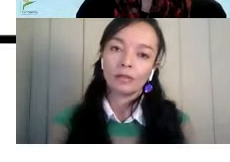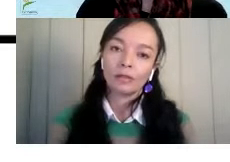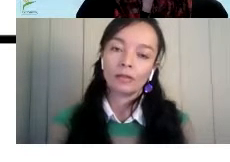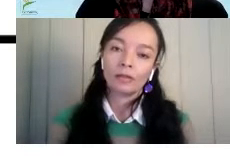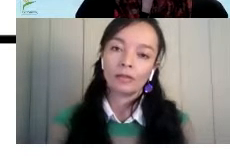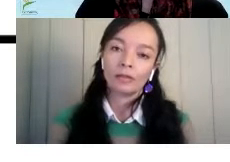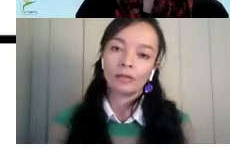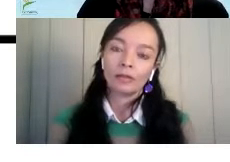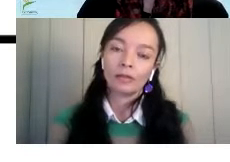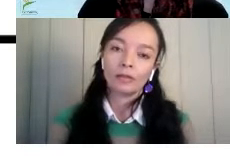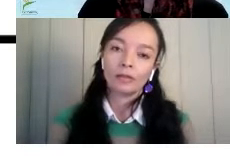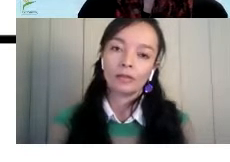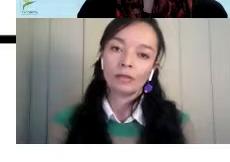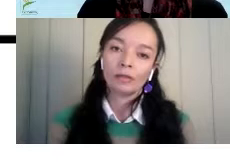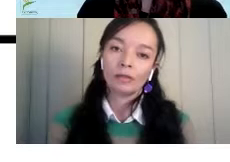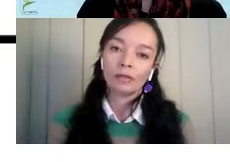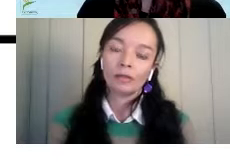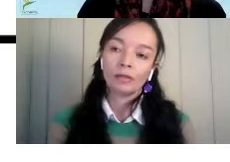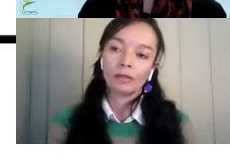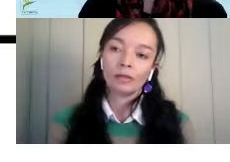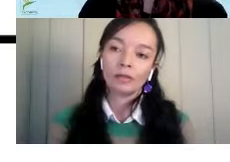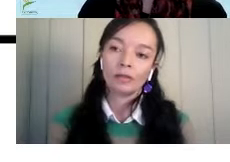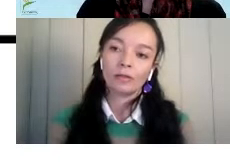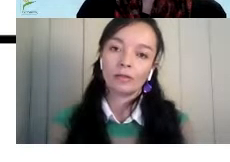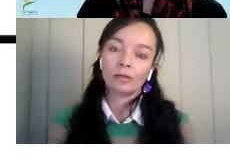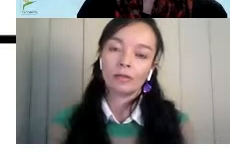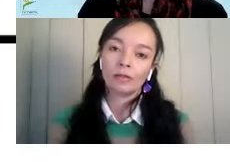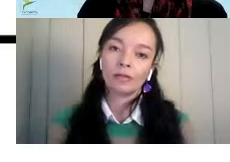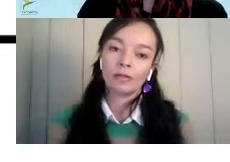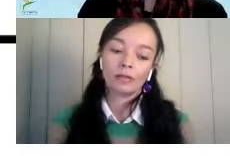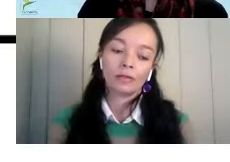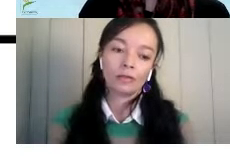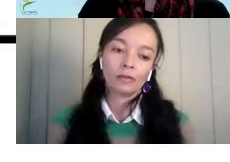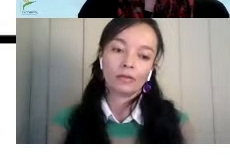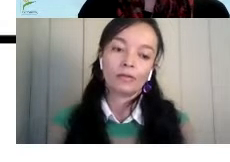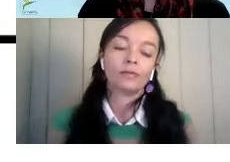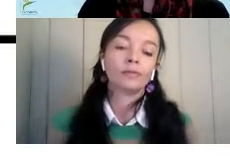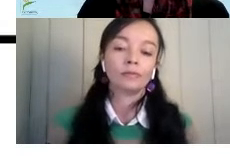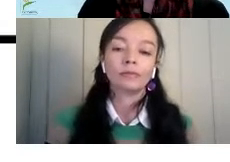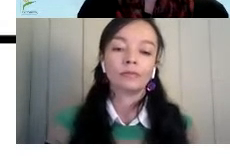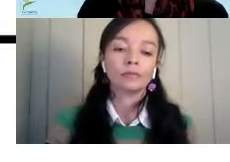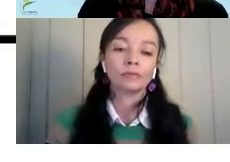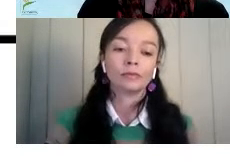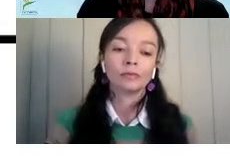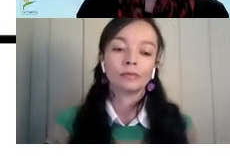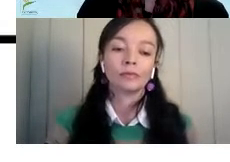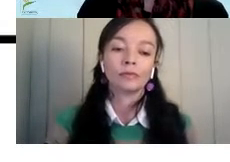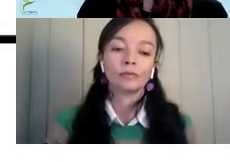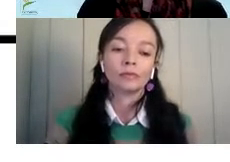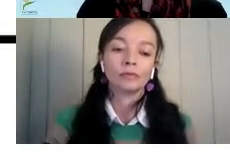dan los padres o los cuidadores. Y una manera en que podemos apoyar la imaginación